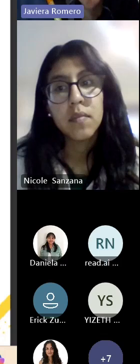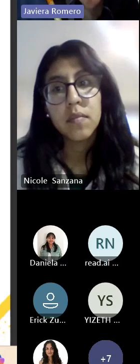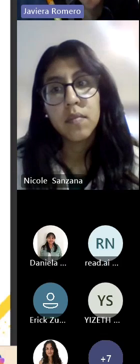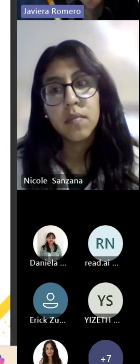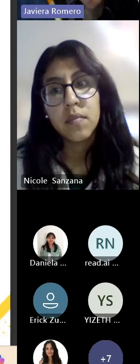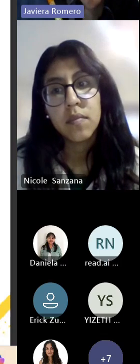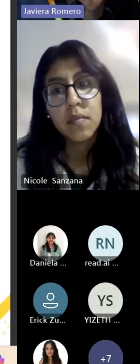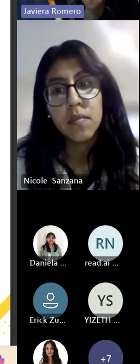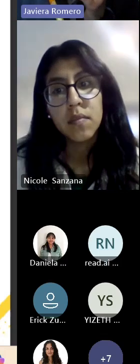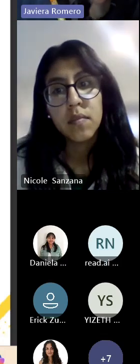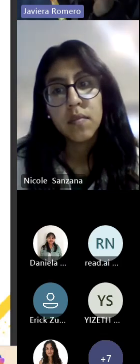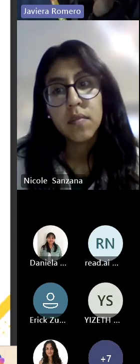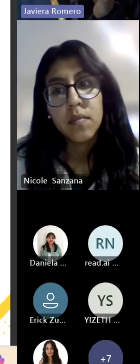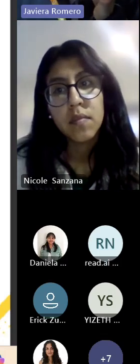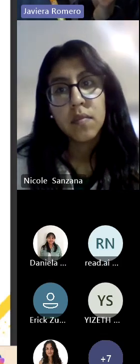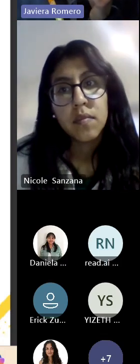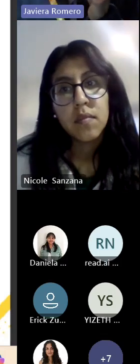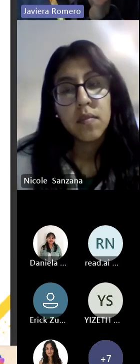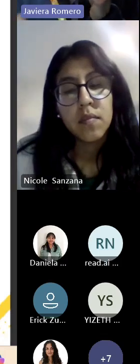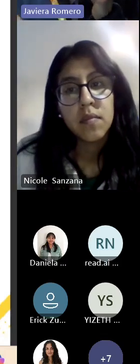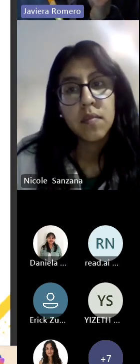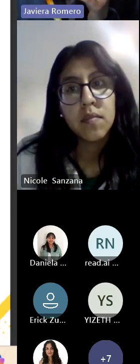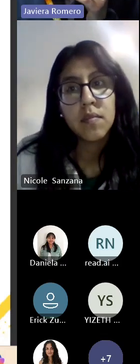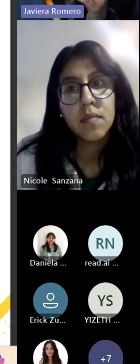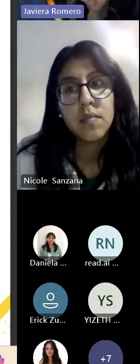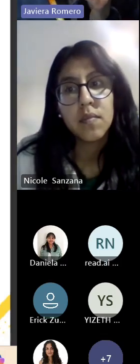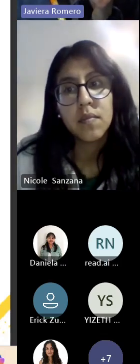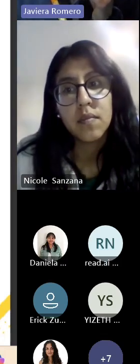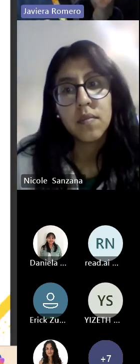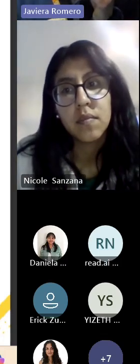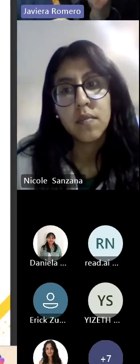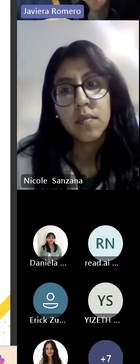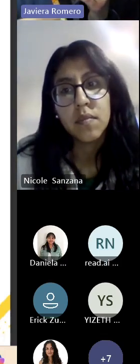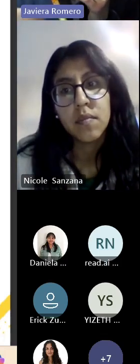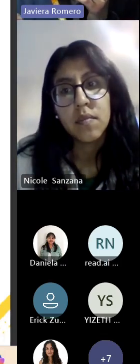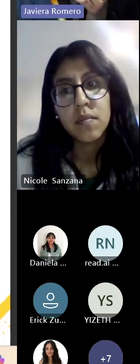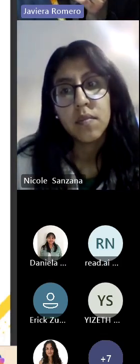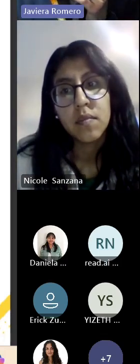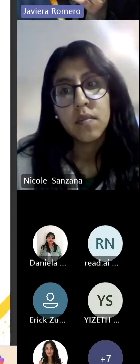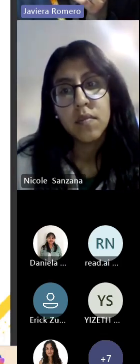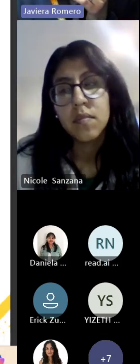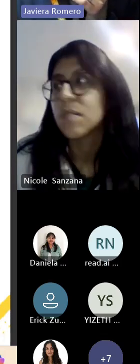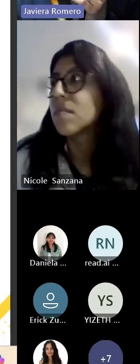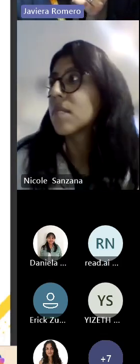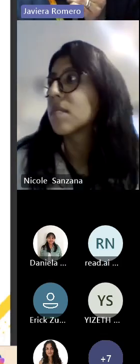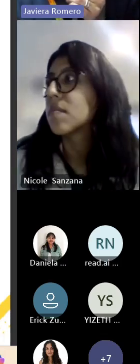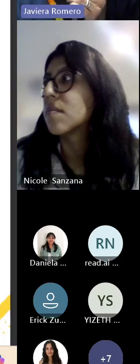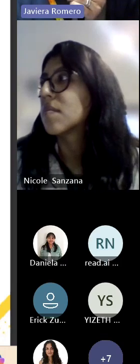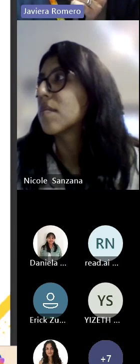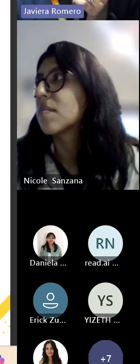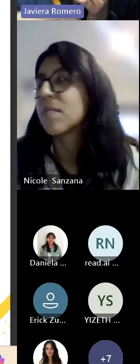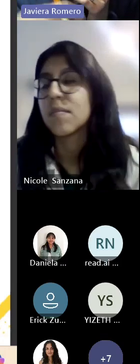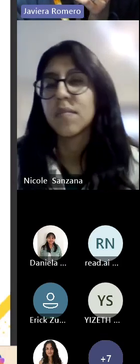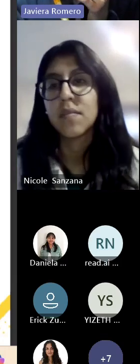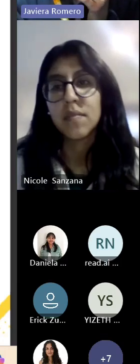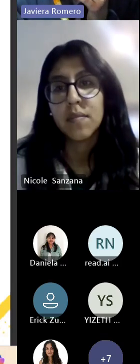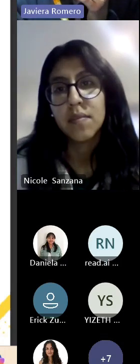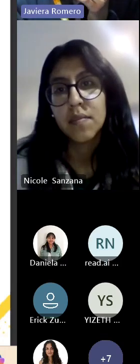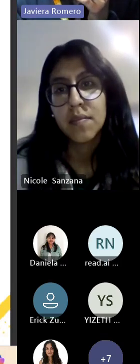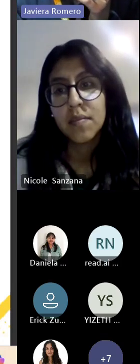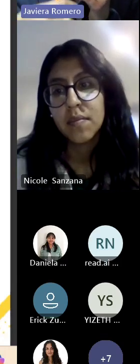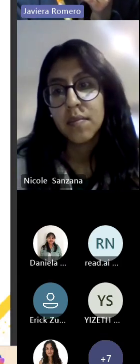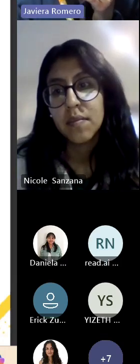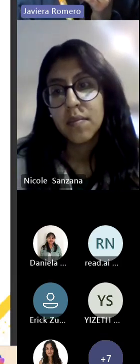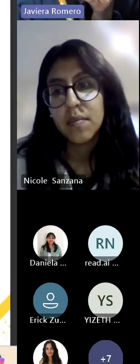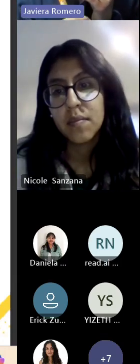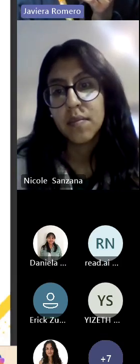una respuesta por ejemplo, de dirección, de lo que es convivencia escolar, del equipo de convivencia